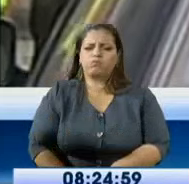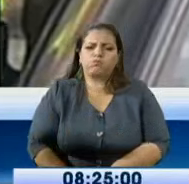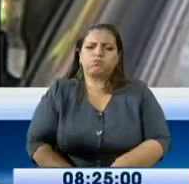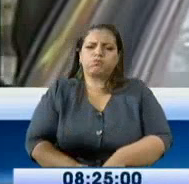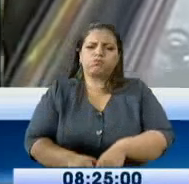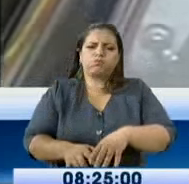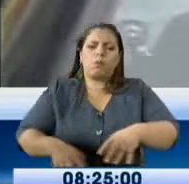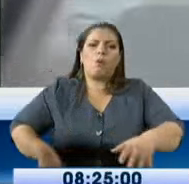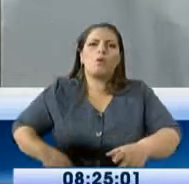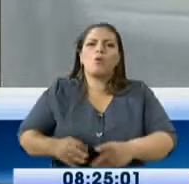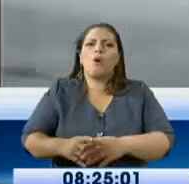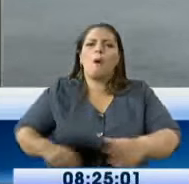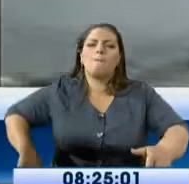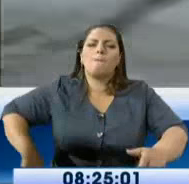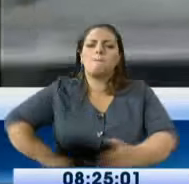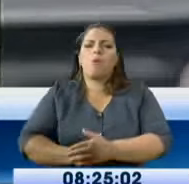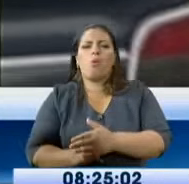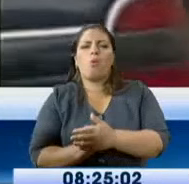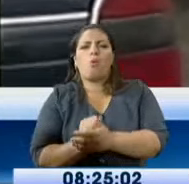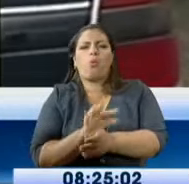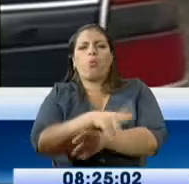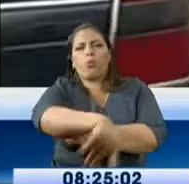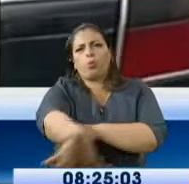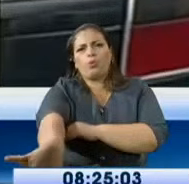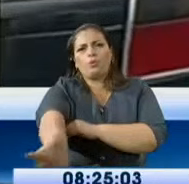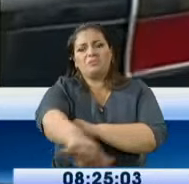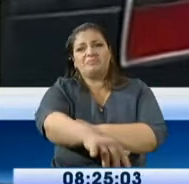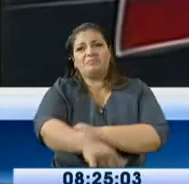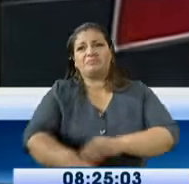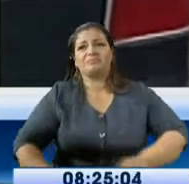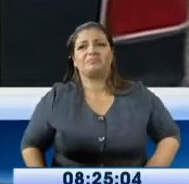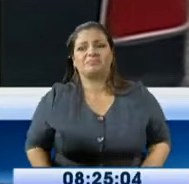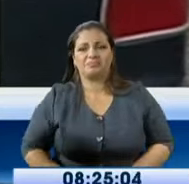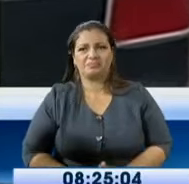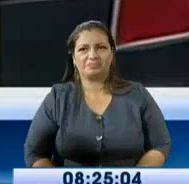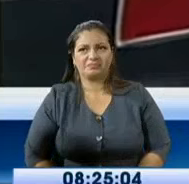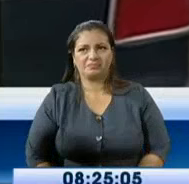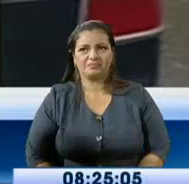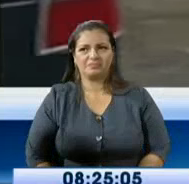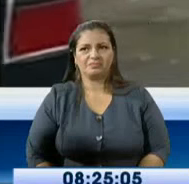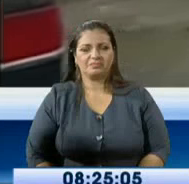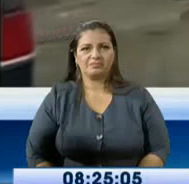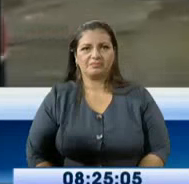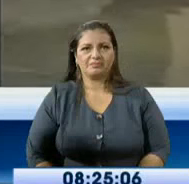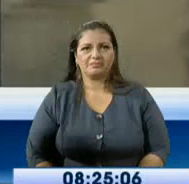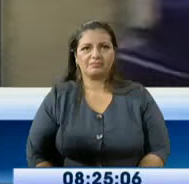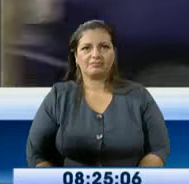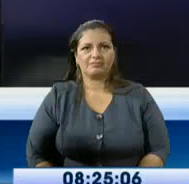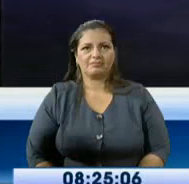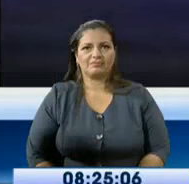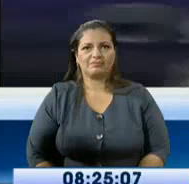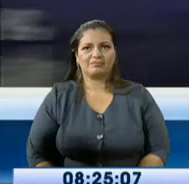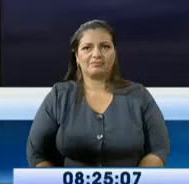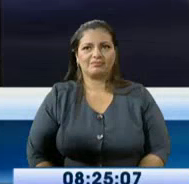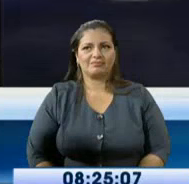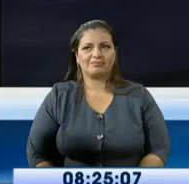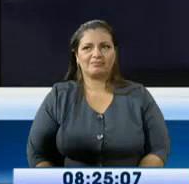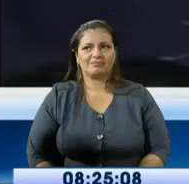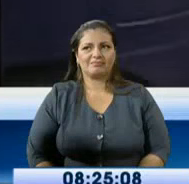alcantarillado sanitario. Más adelante, incluso ya están los buzos que van a tener que ingresar incluso para ver cuáles pueden ser